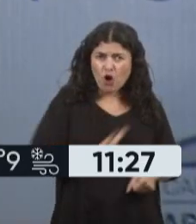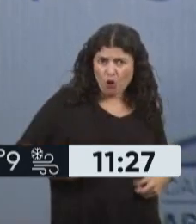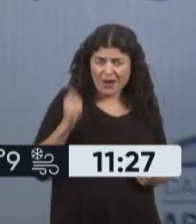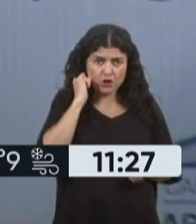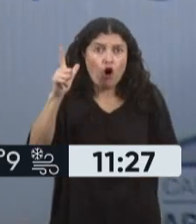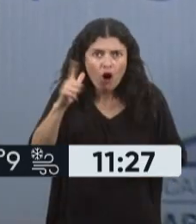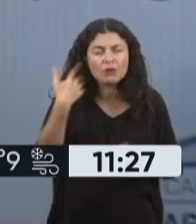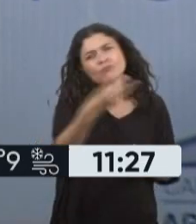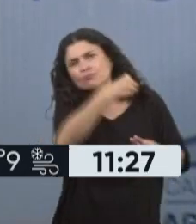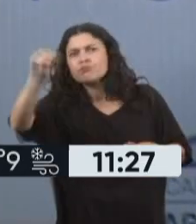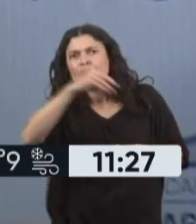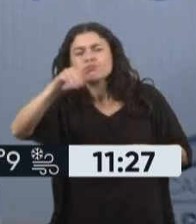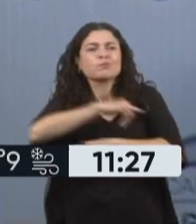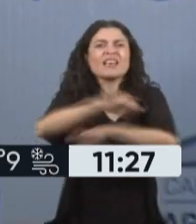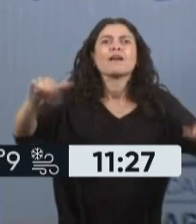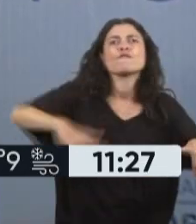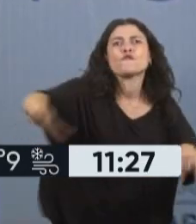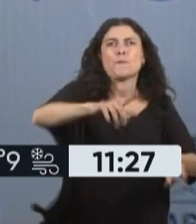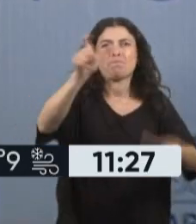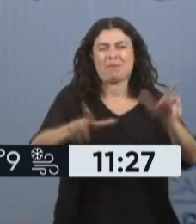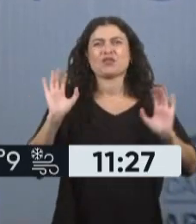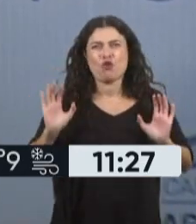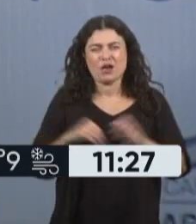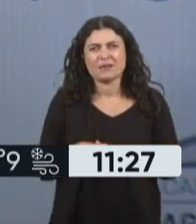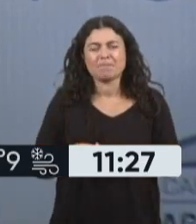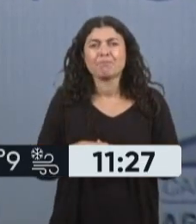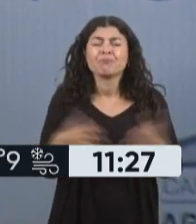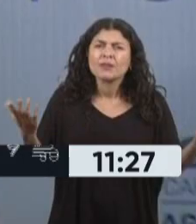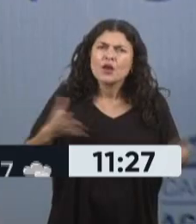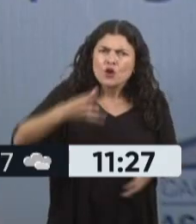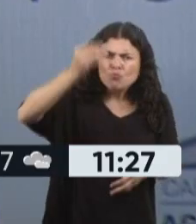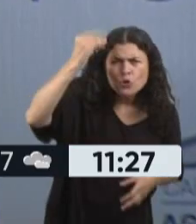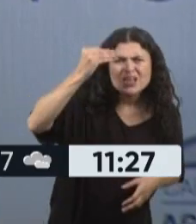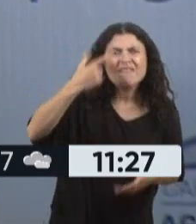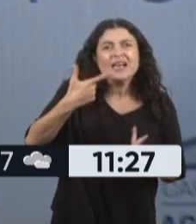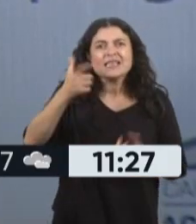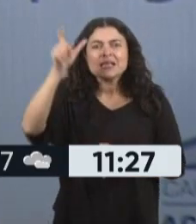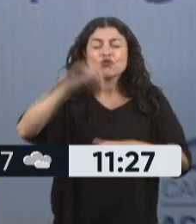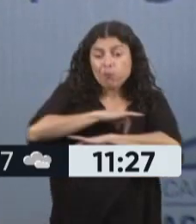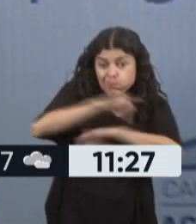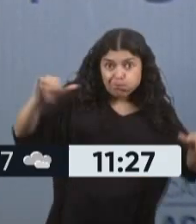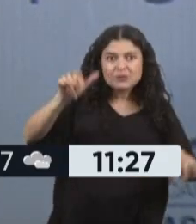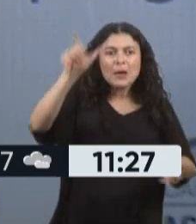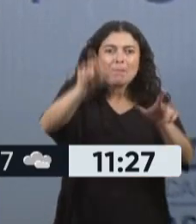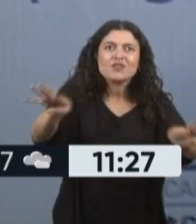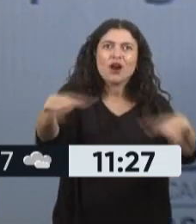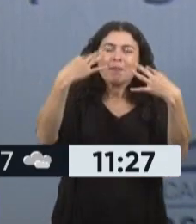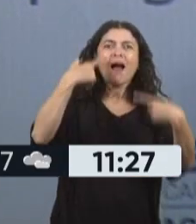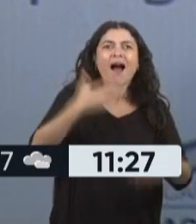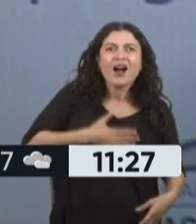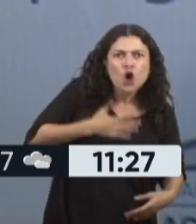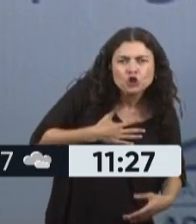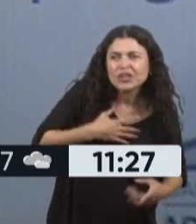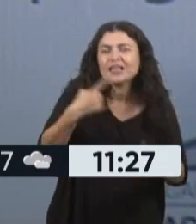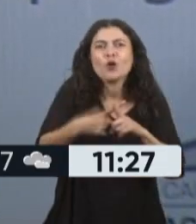y en ese contexto nos encontrábamos con que la gente, mucha satisfacción por parte de la gente y diciendo, esto es